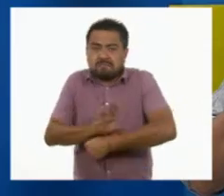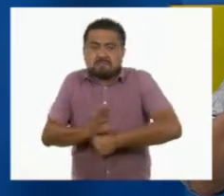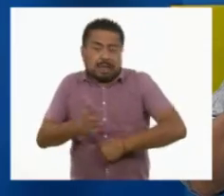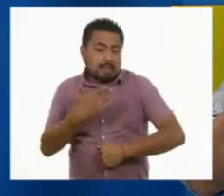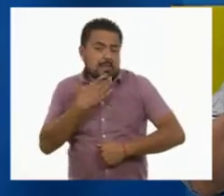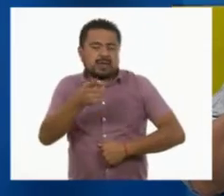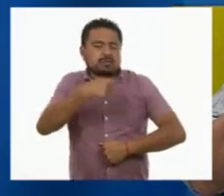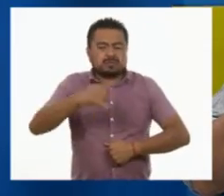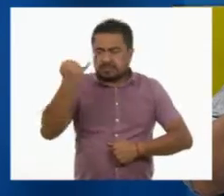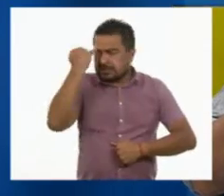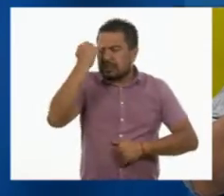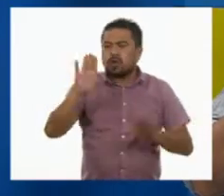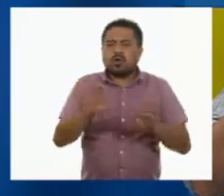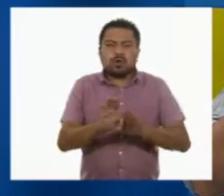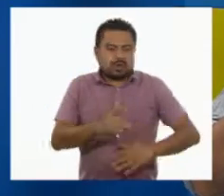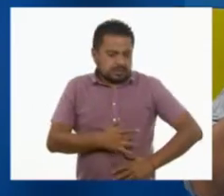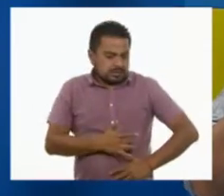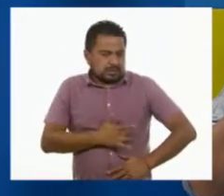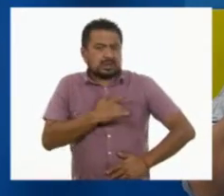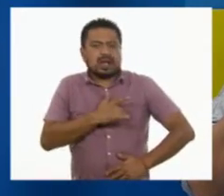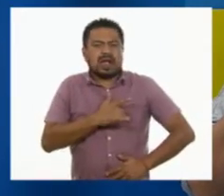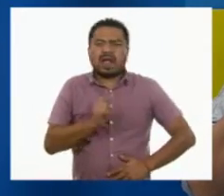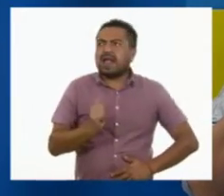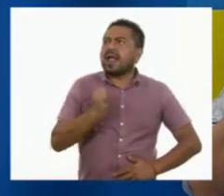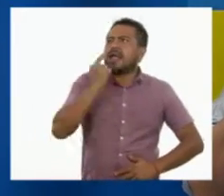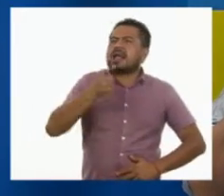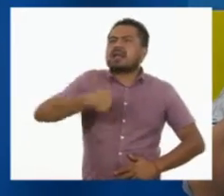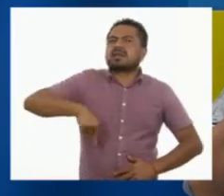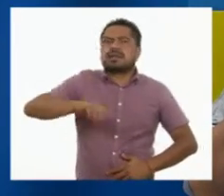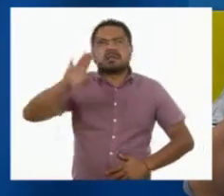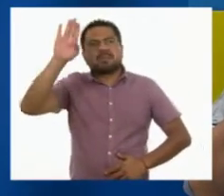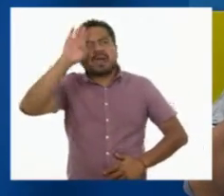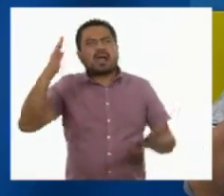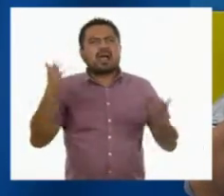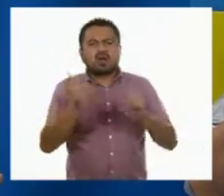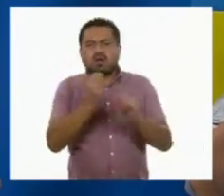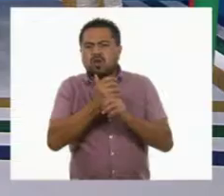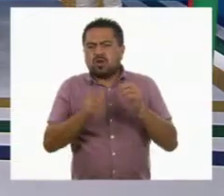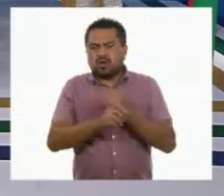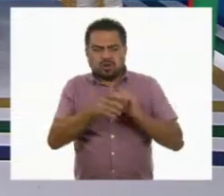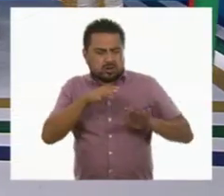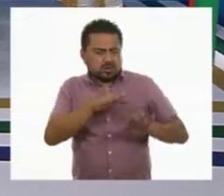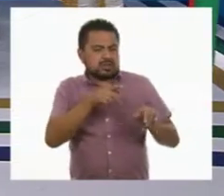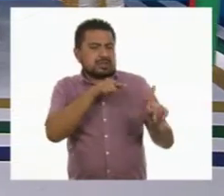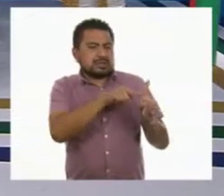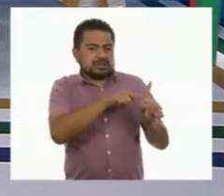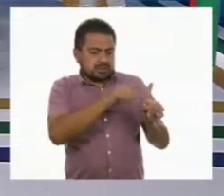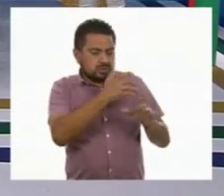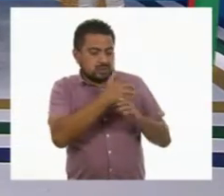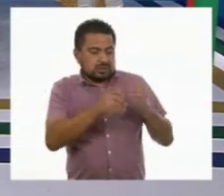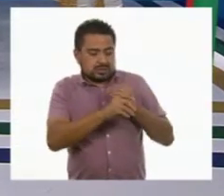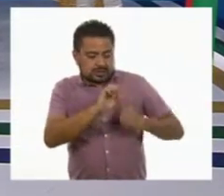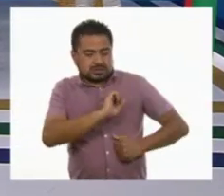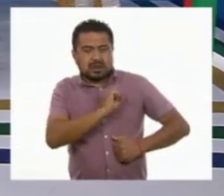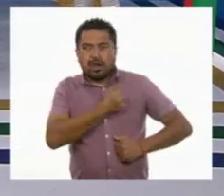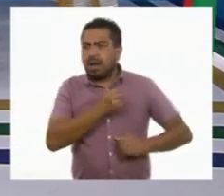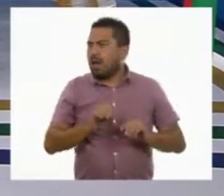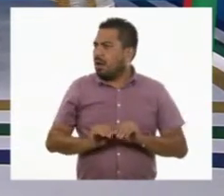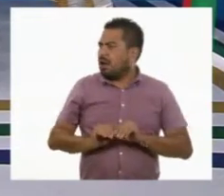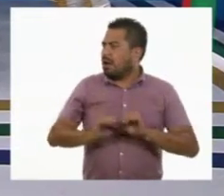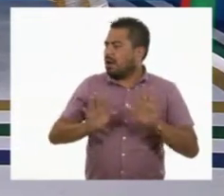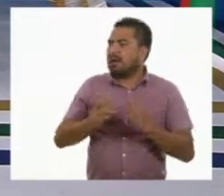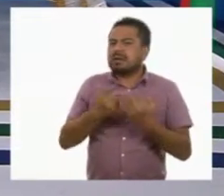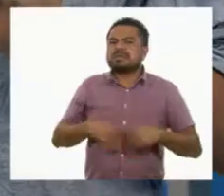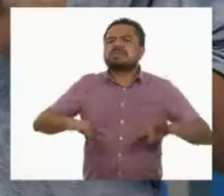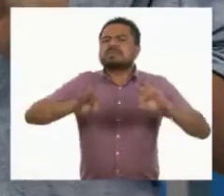E imagínense cómo se sentirán que alguien piensa y hace cosa por ellos. Sobre todo cosas sanas. Claro,